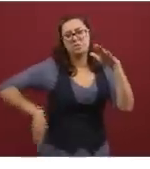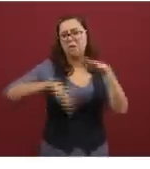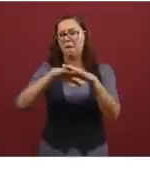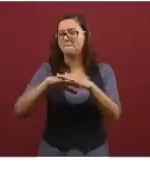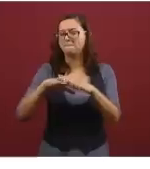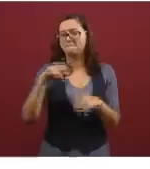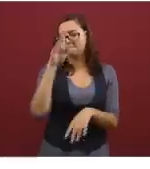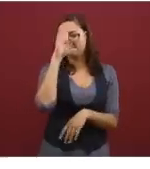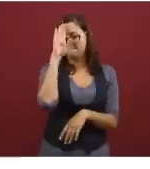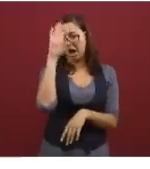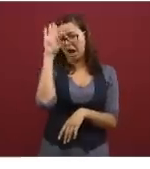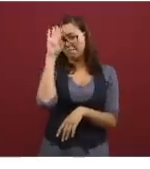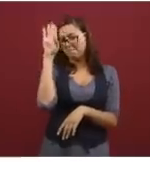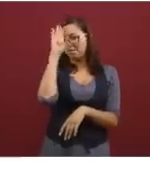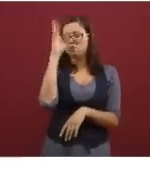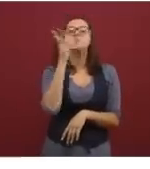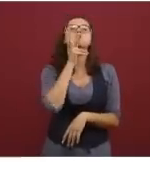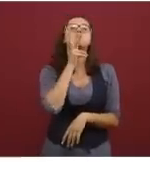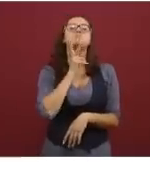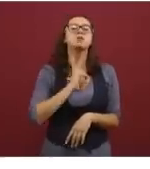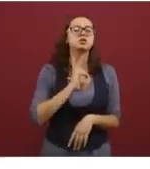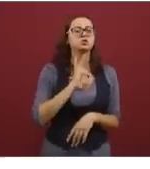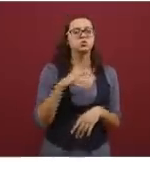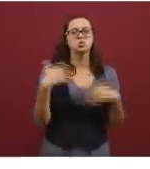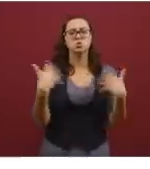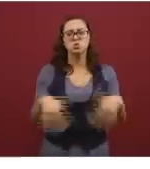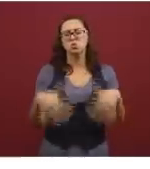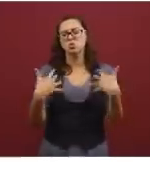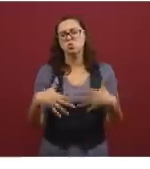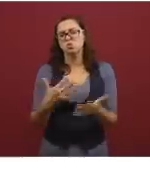de Petróleos Mexicanos, con más de